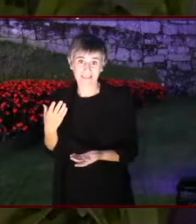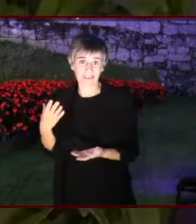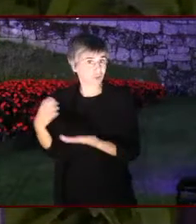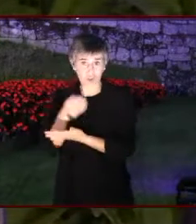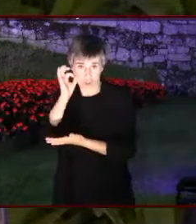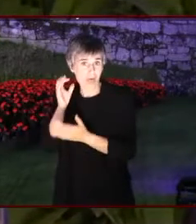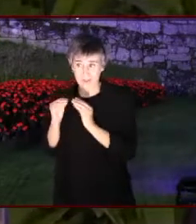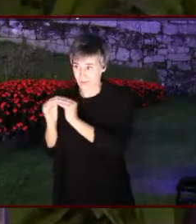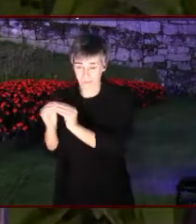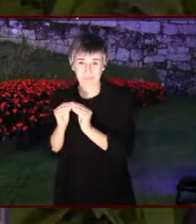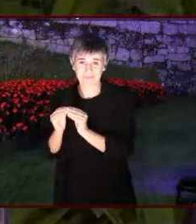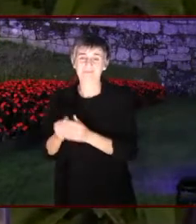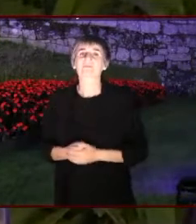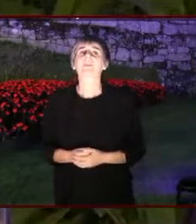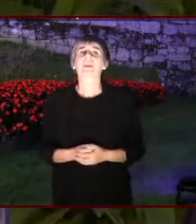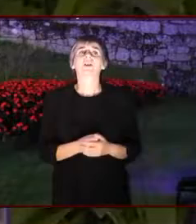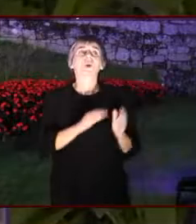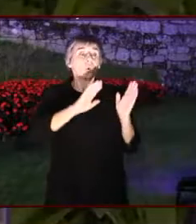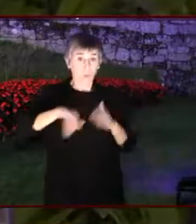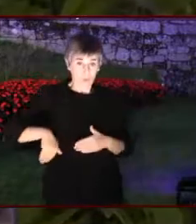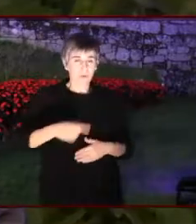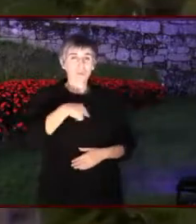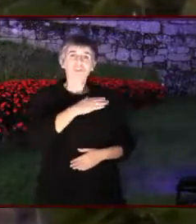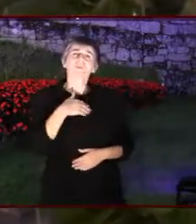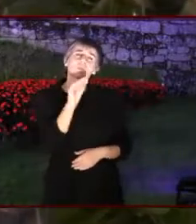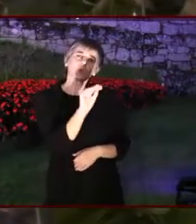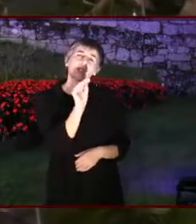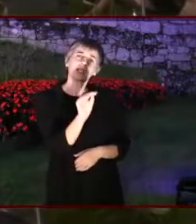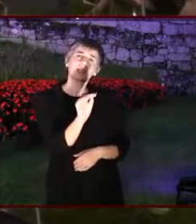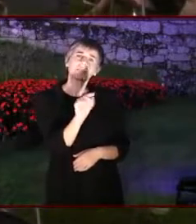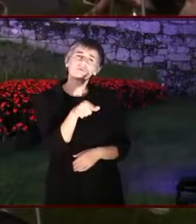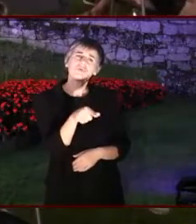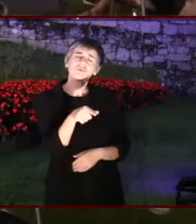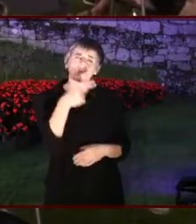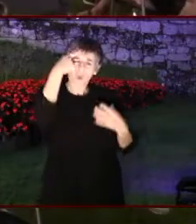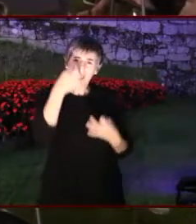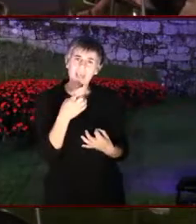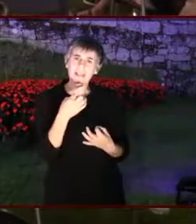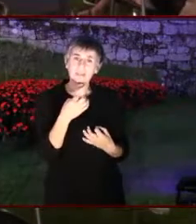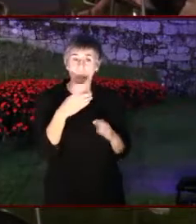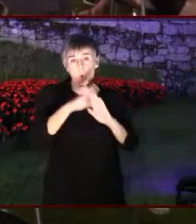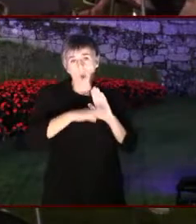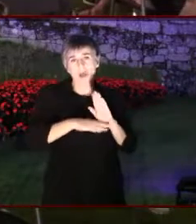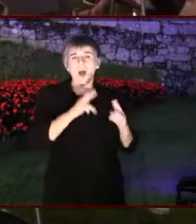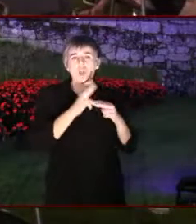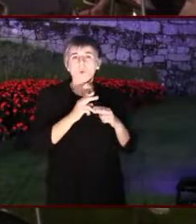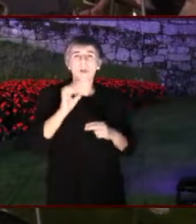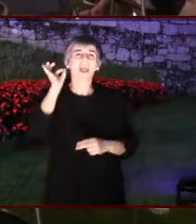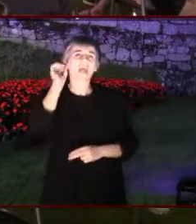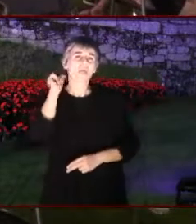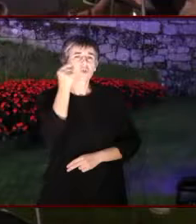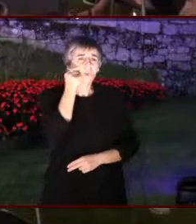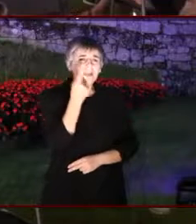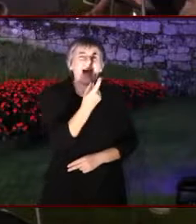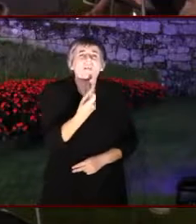Xa por último, queríamos preguntarche por que crees que é necesario un programa como Descúbreas.